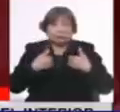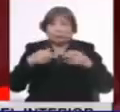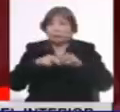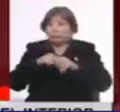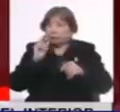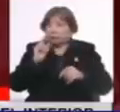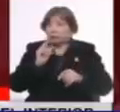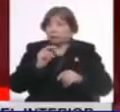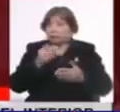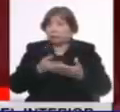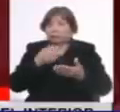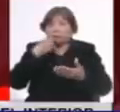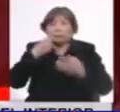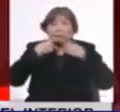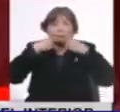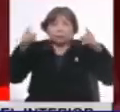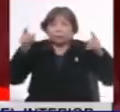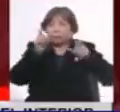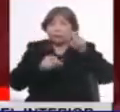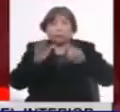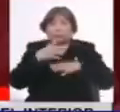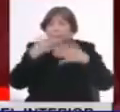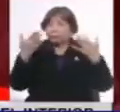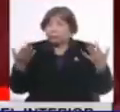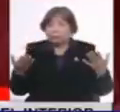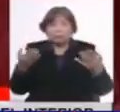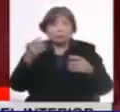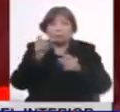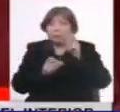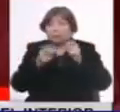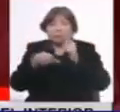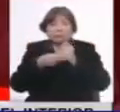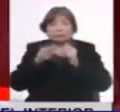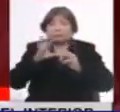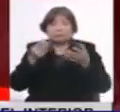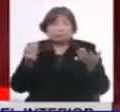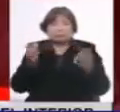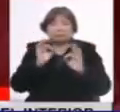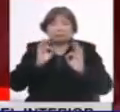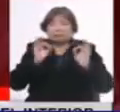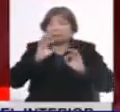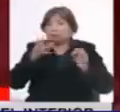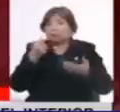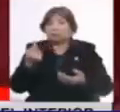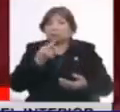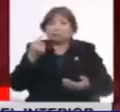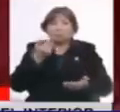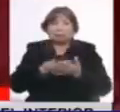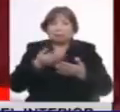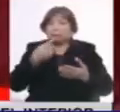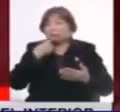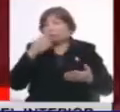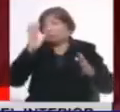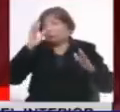salir y decir al público que no hay inseguridad ciudadana, que eso es solamente